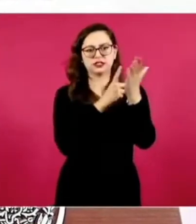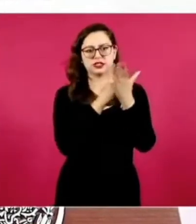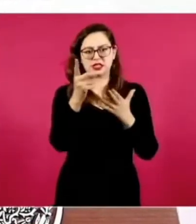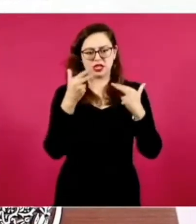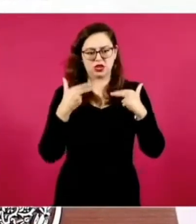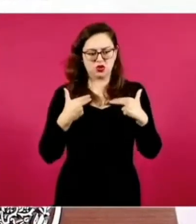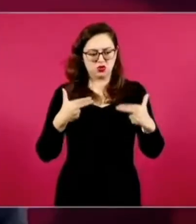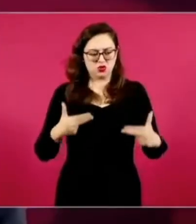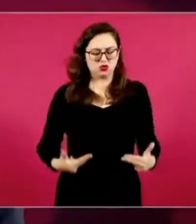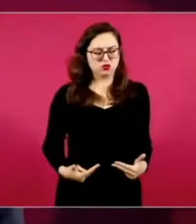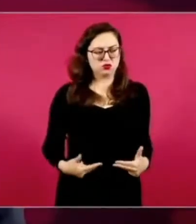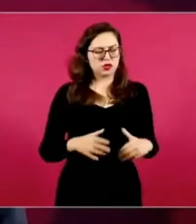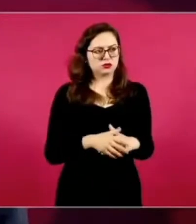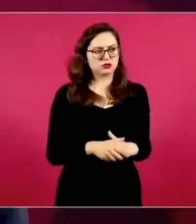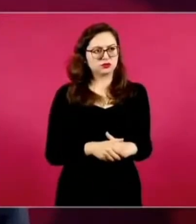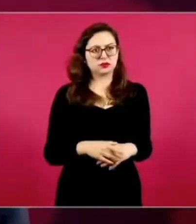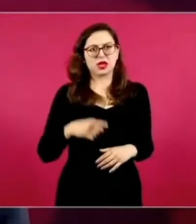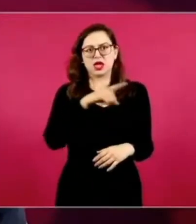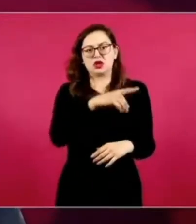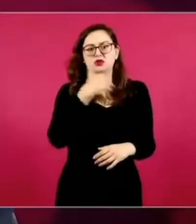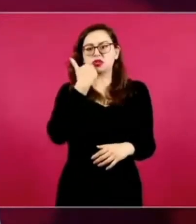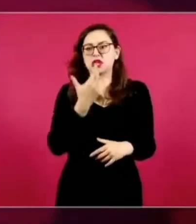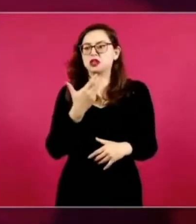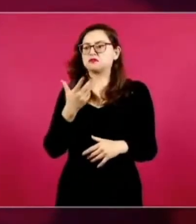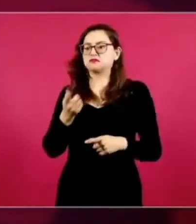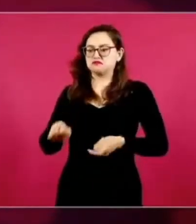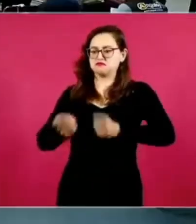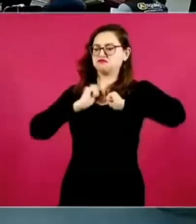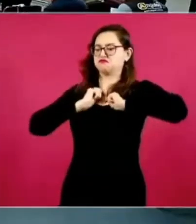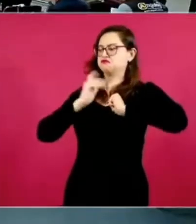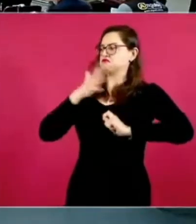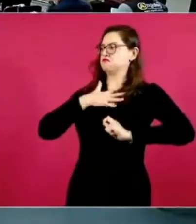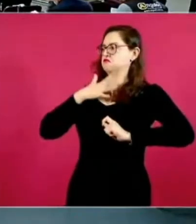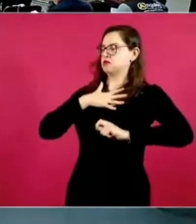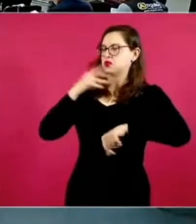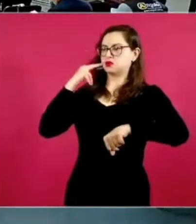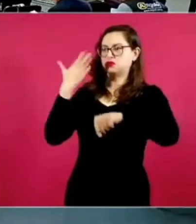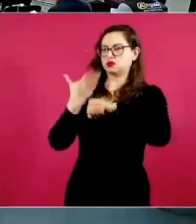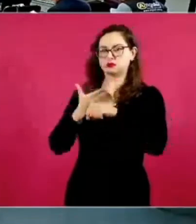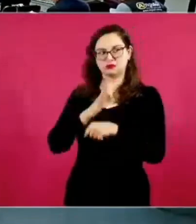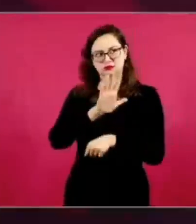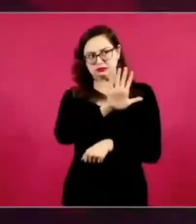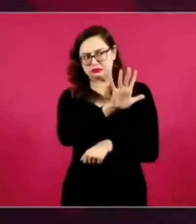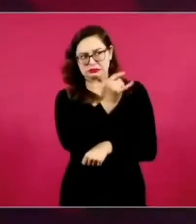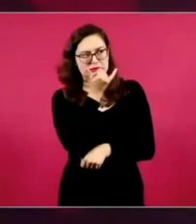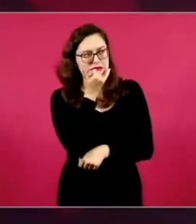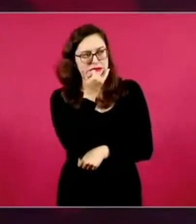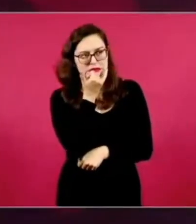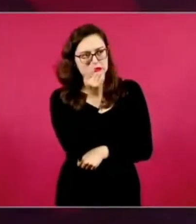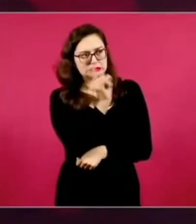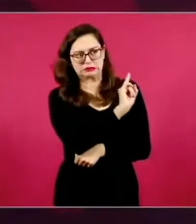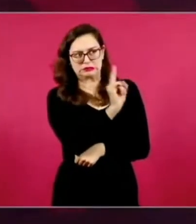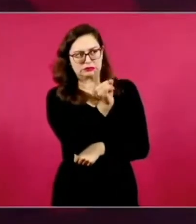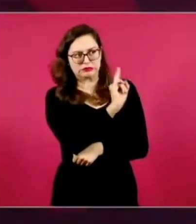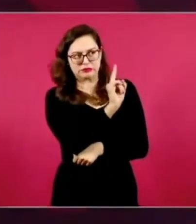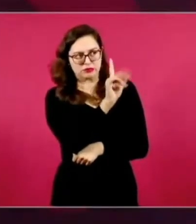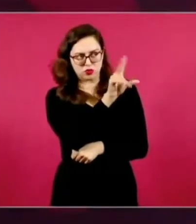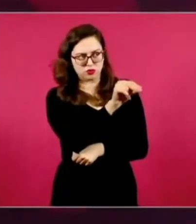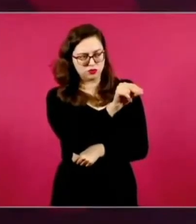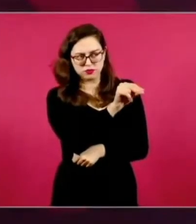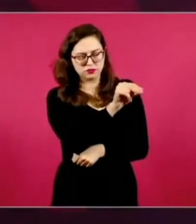las violaciones de derechos humanos. Entonces, yo no coincido con eso. Claro que estoy en